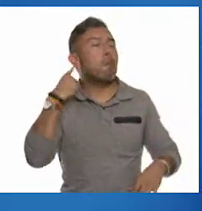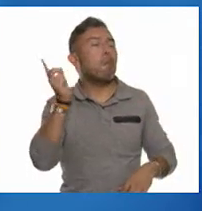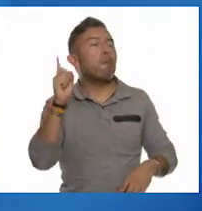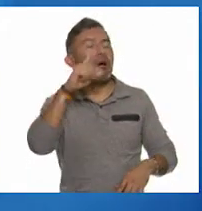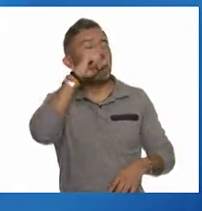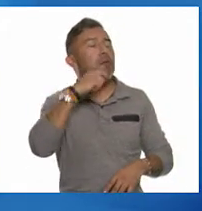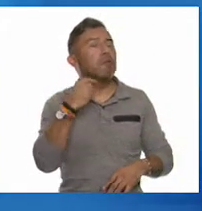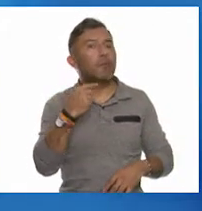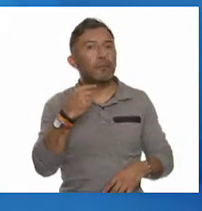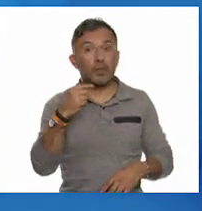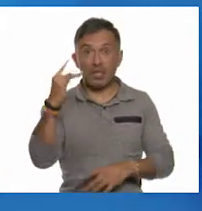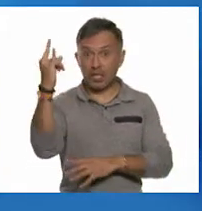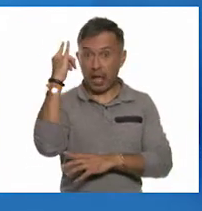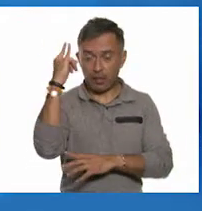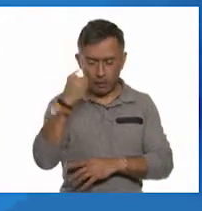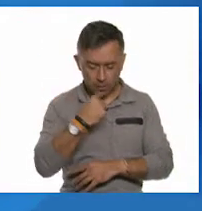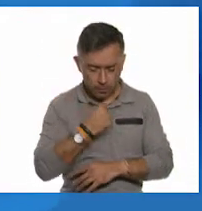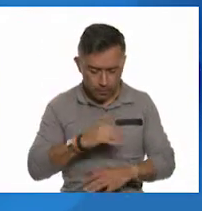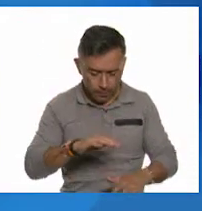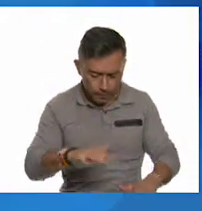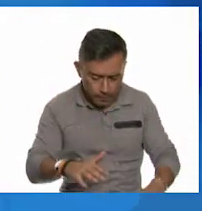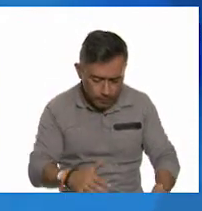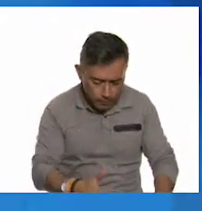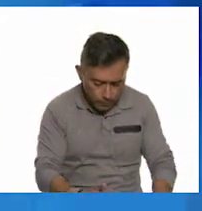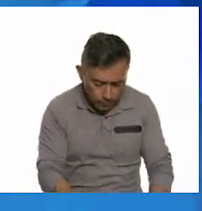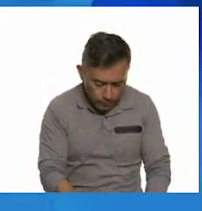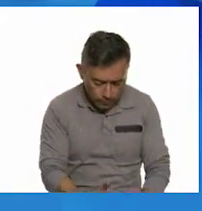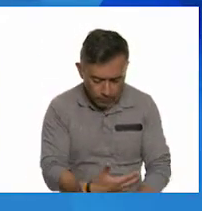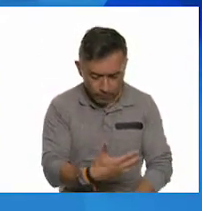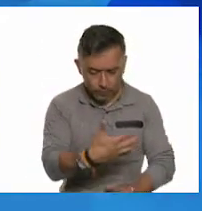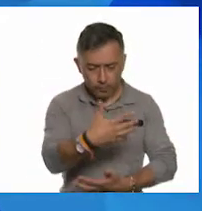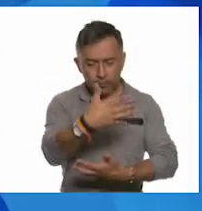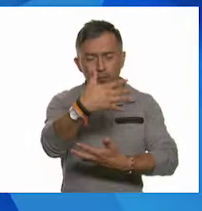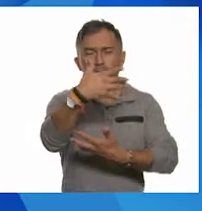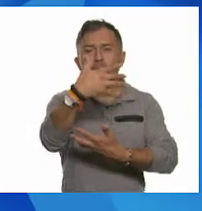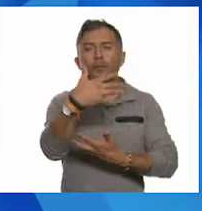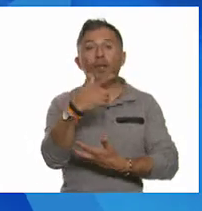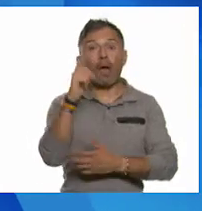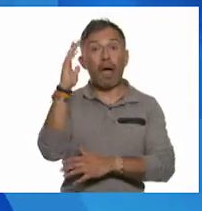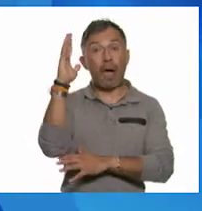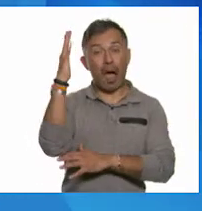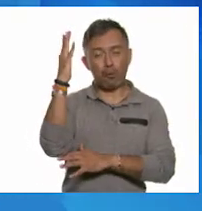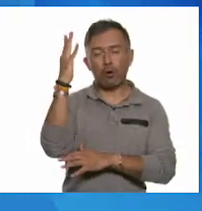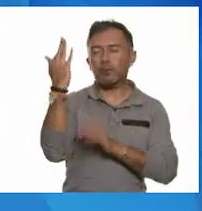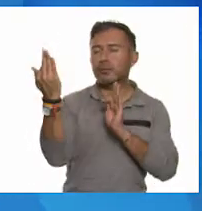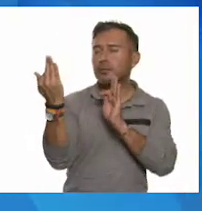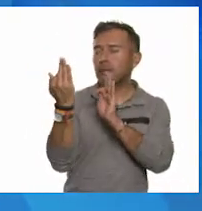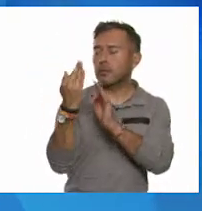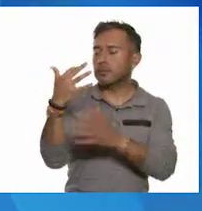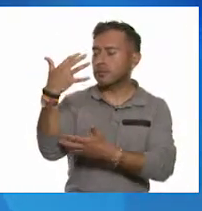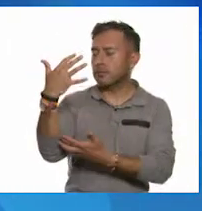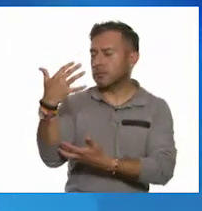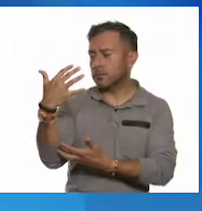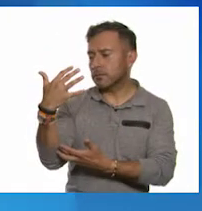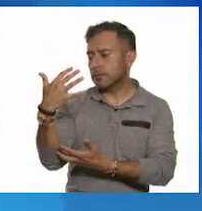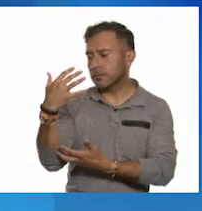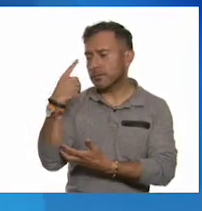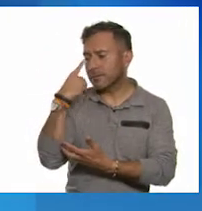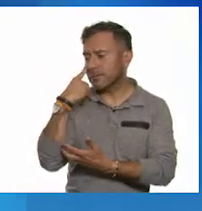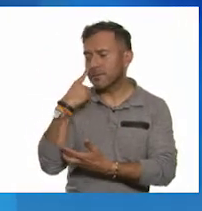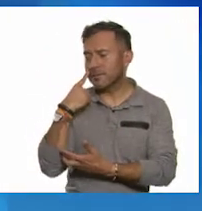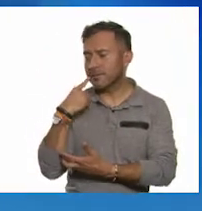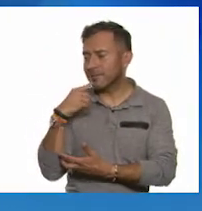gigante tomó al niño en brazos y le dijo con dulzura mientras lo colocaba en una rama de un árbol cercano: no llores.